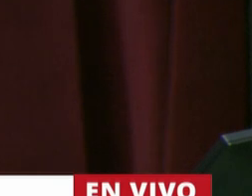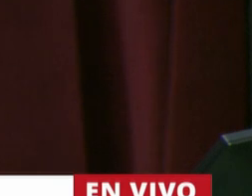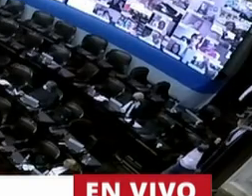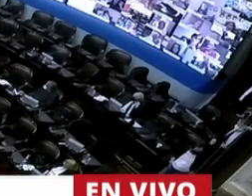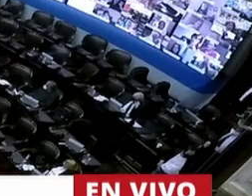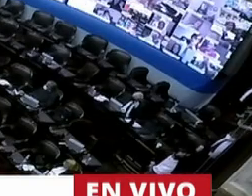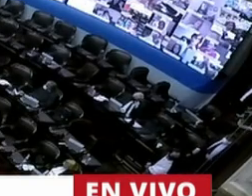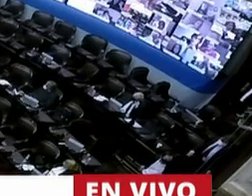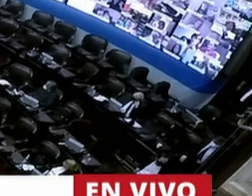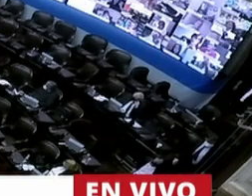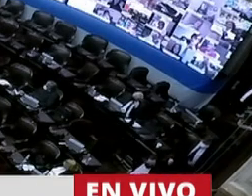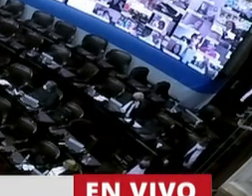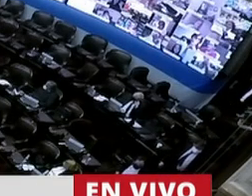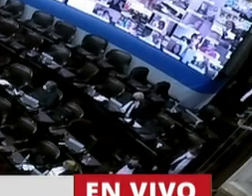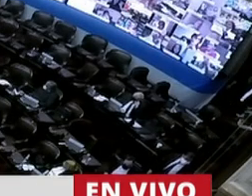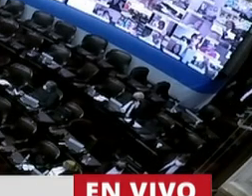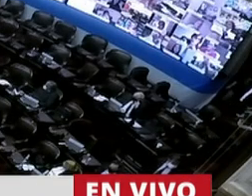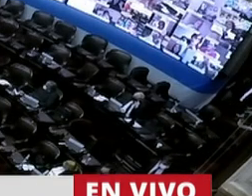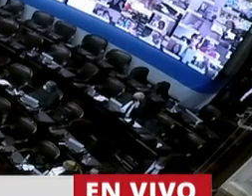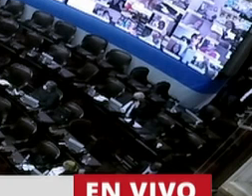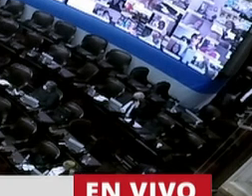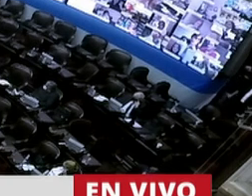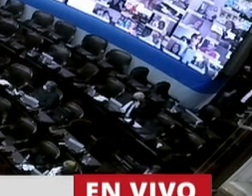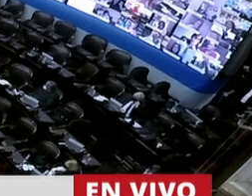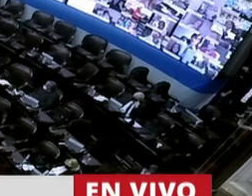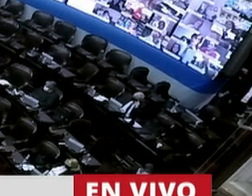faioli Buenas noches señor